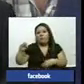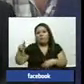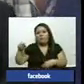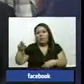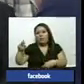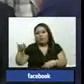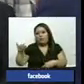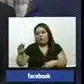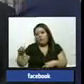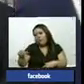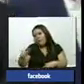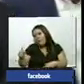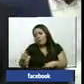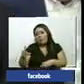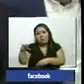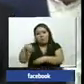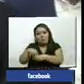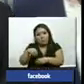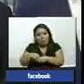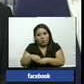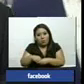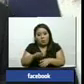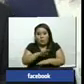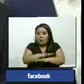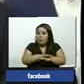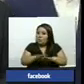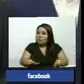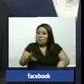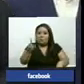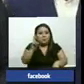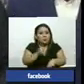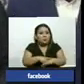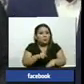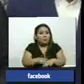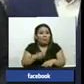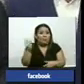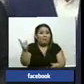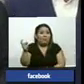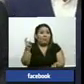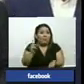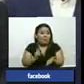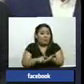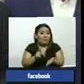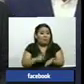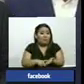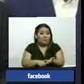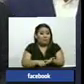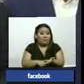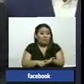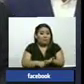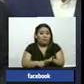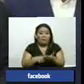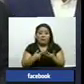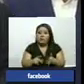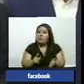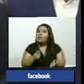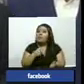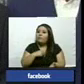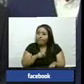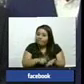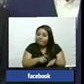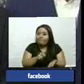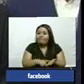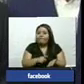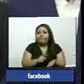instituciones financieras, créditos vencidos y en mora. Solo los vencidos y en mora,